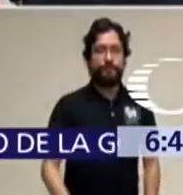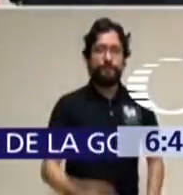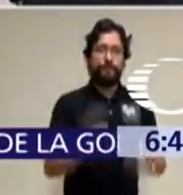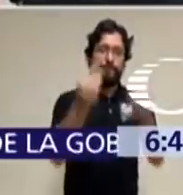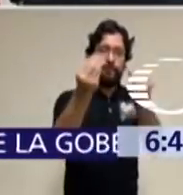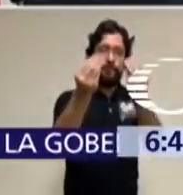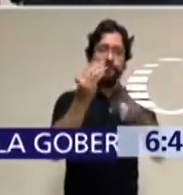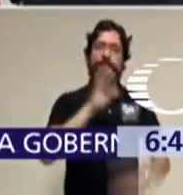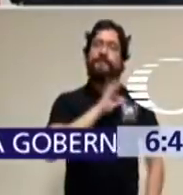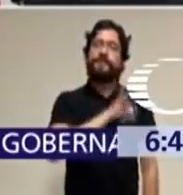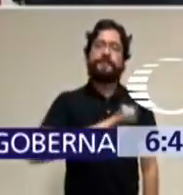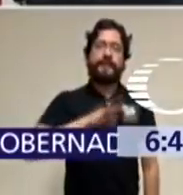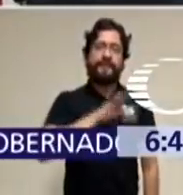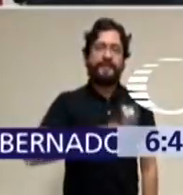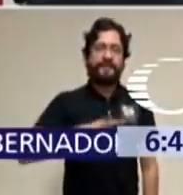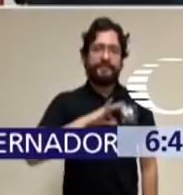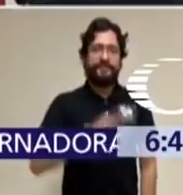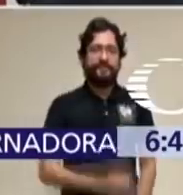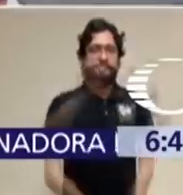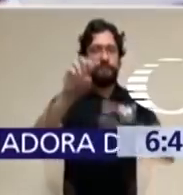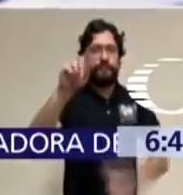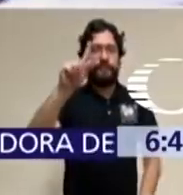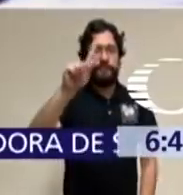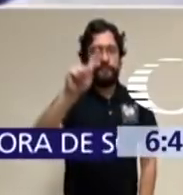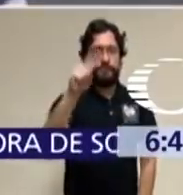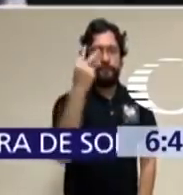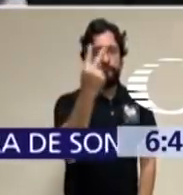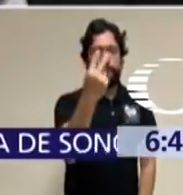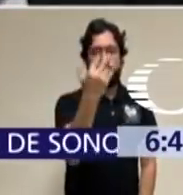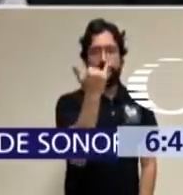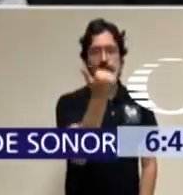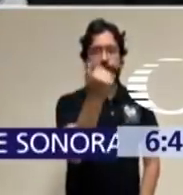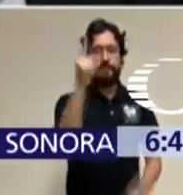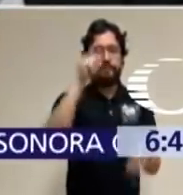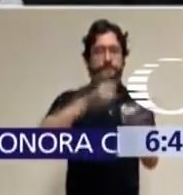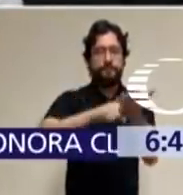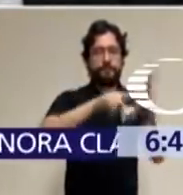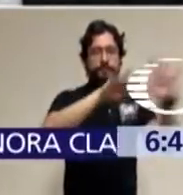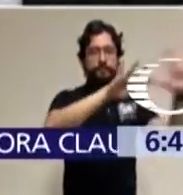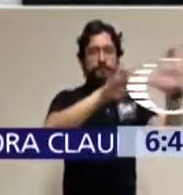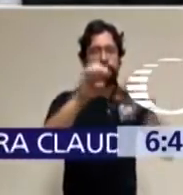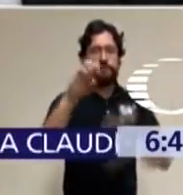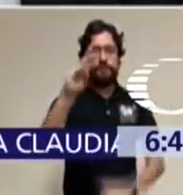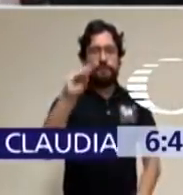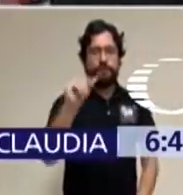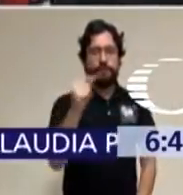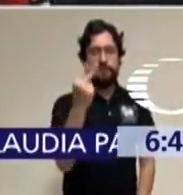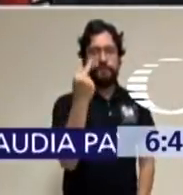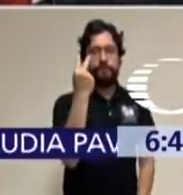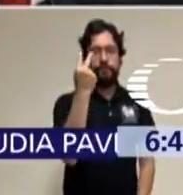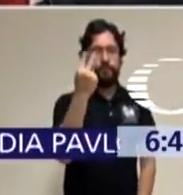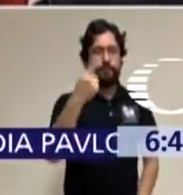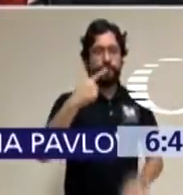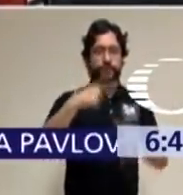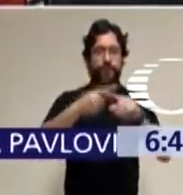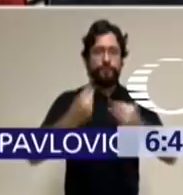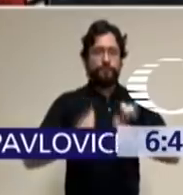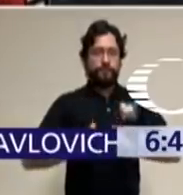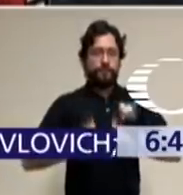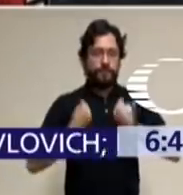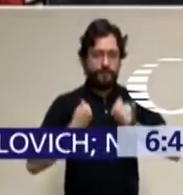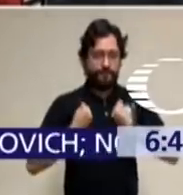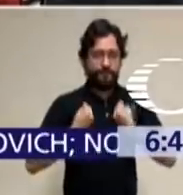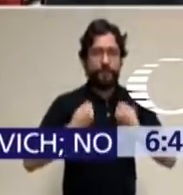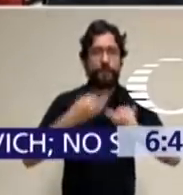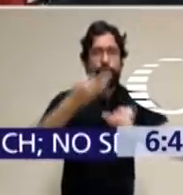podrás recuperar tu dinero en beneficio de tu familia. A partir de abril, ese recurso le será depositado de